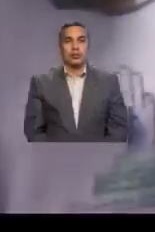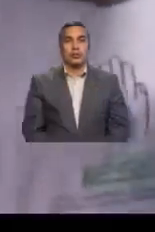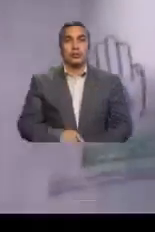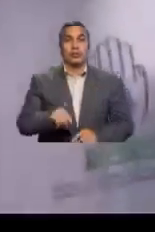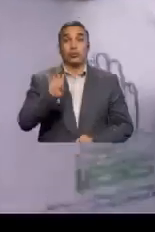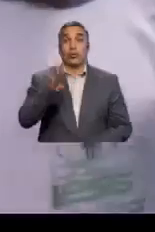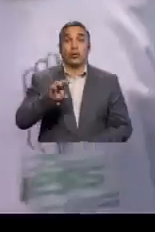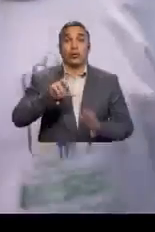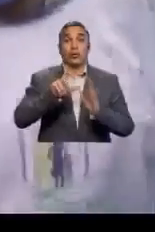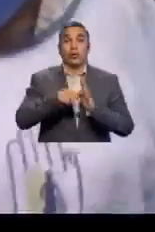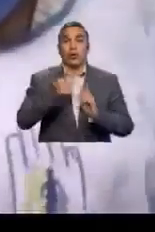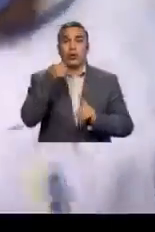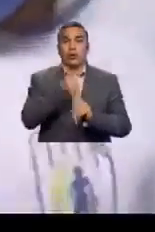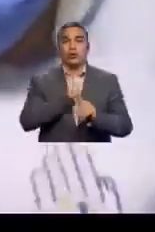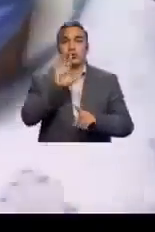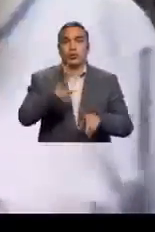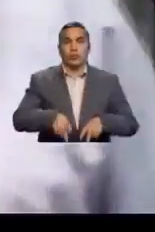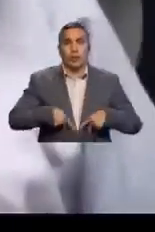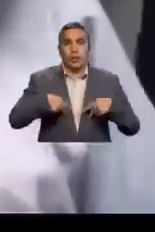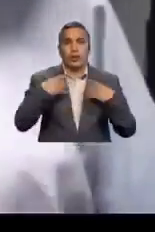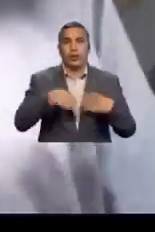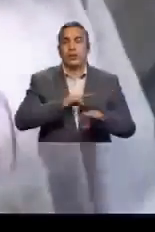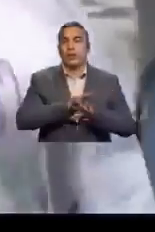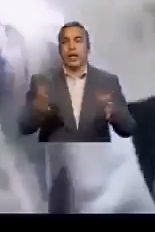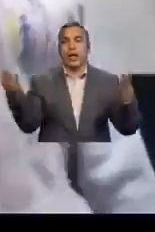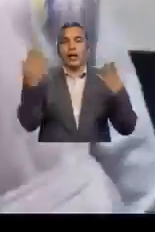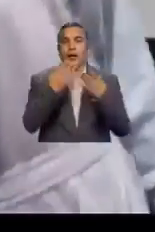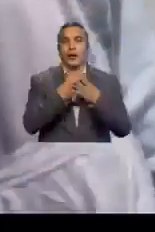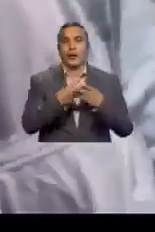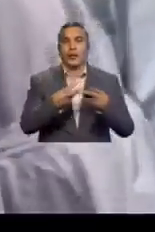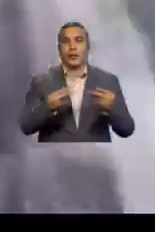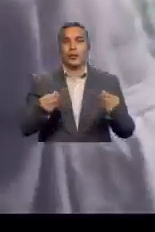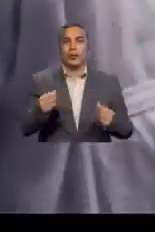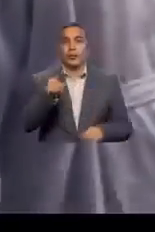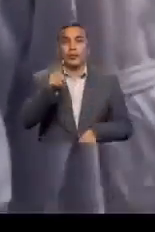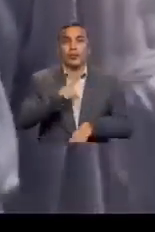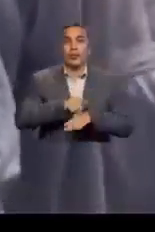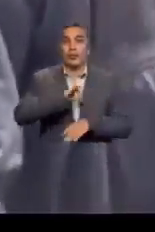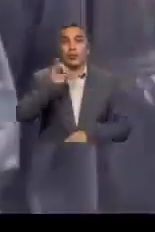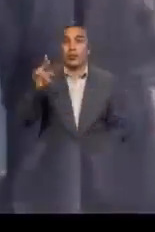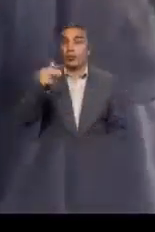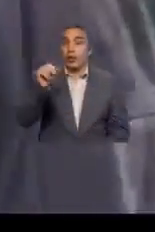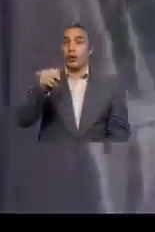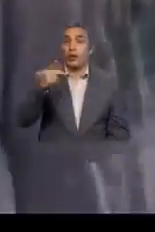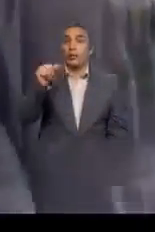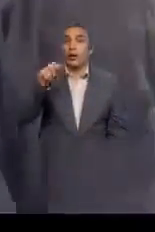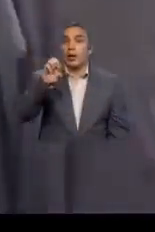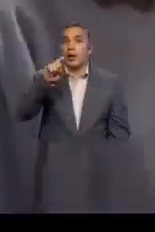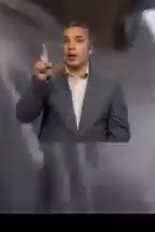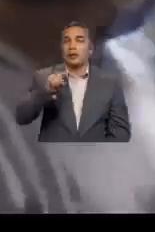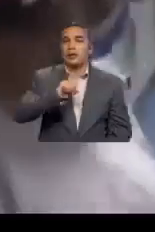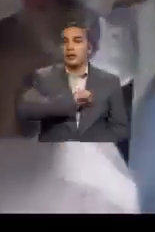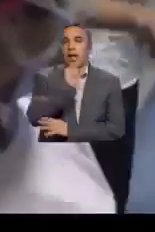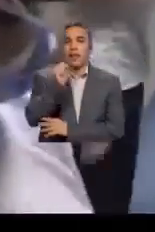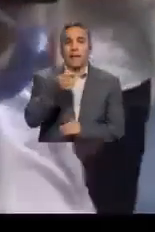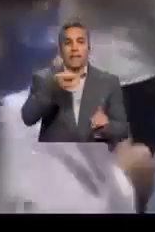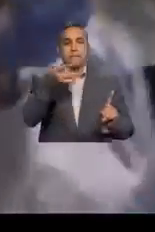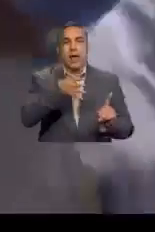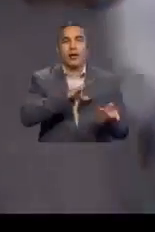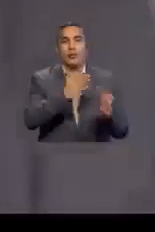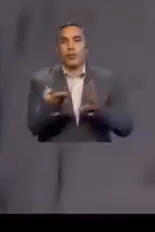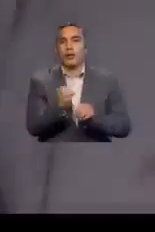4 meses de intensa lucha por su vida terminaban así. El doctor Juan Páez le había ganado la muerte.